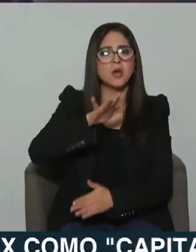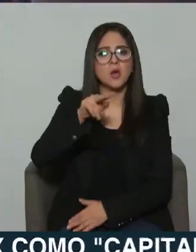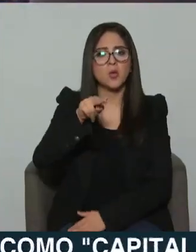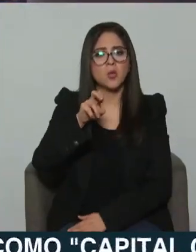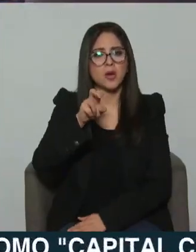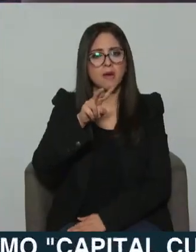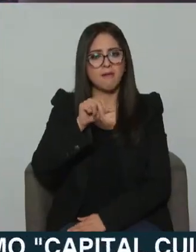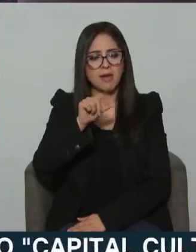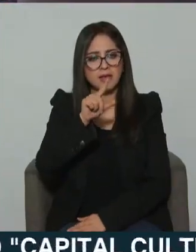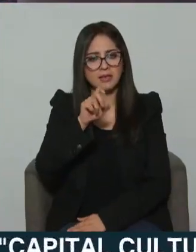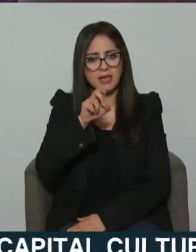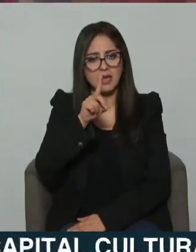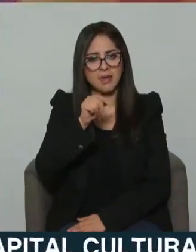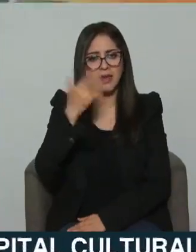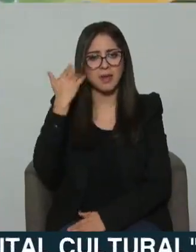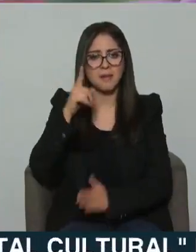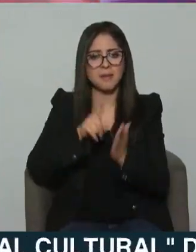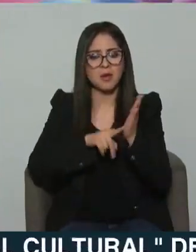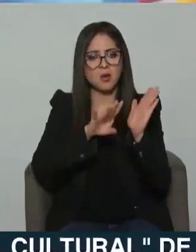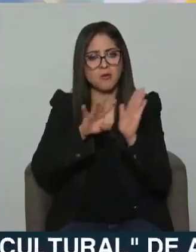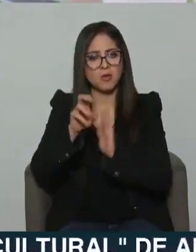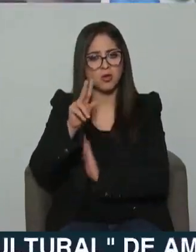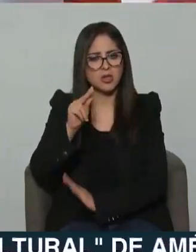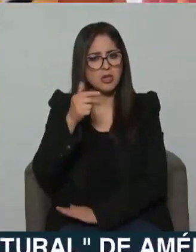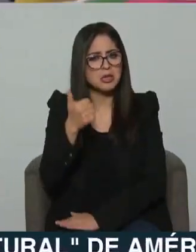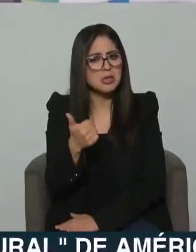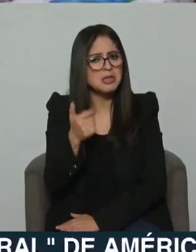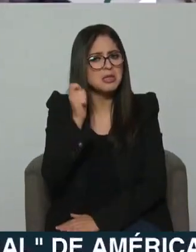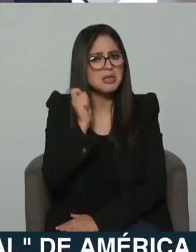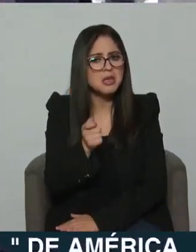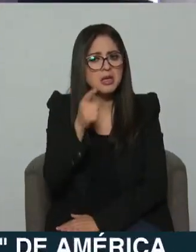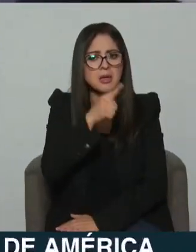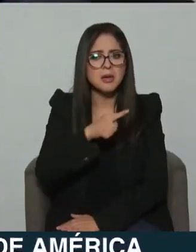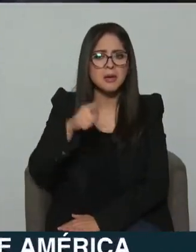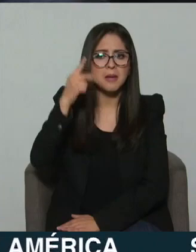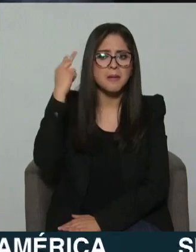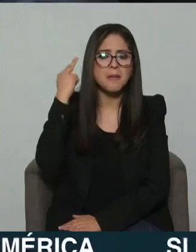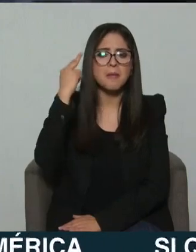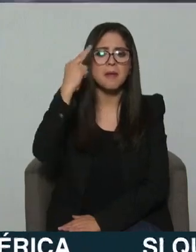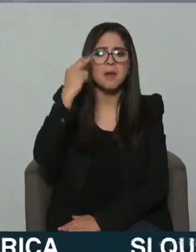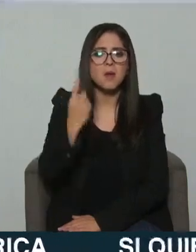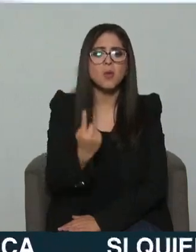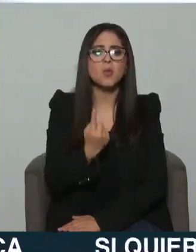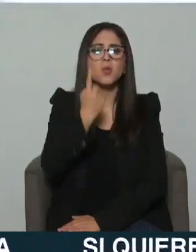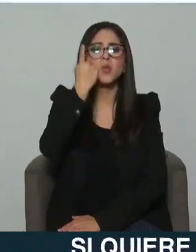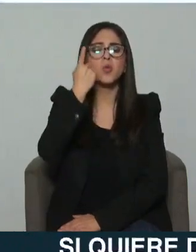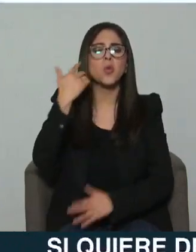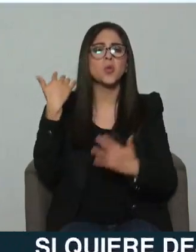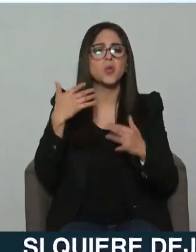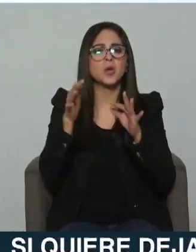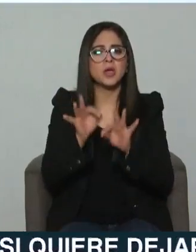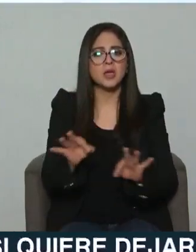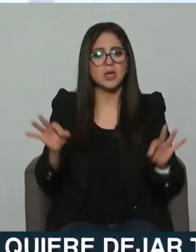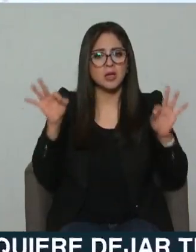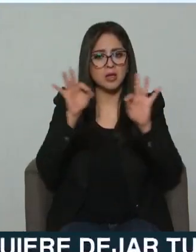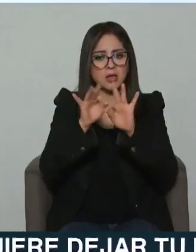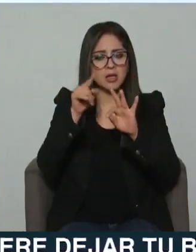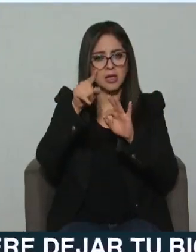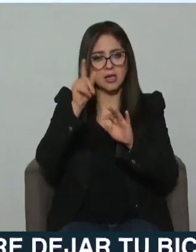en 1986, se convirtió en un viaje donde la imaginación es la única frontera. Y es que este